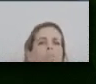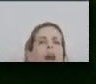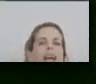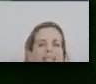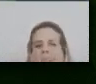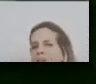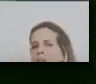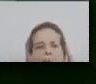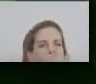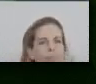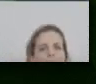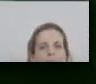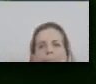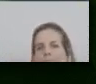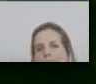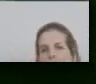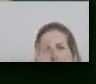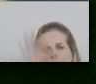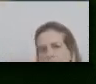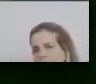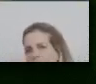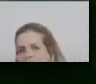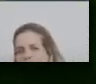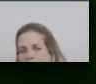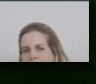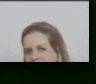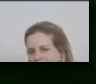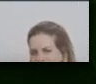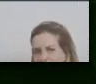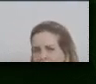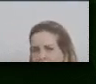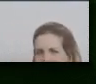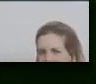debió haber salido y nunca debió haber sido maltratado como lo fue.